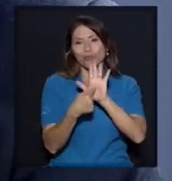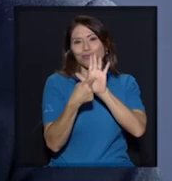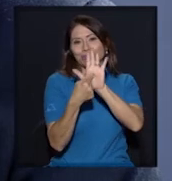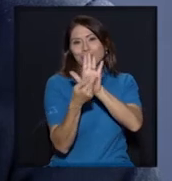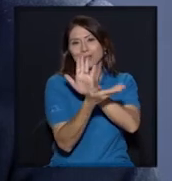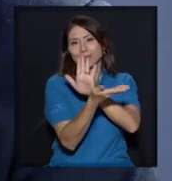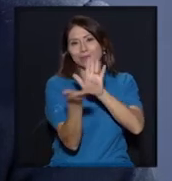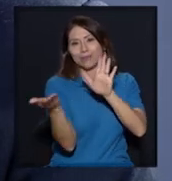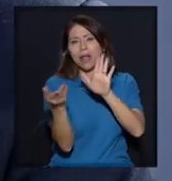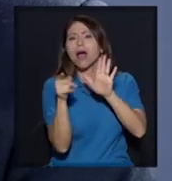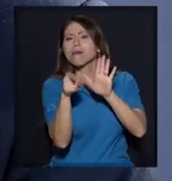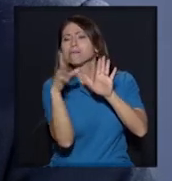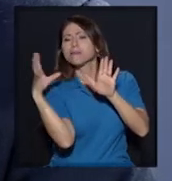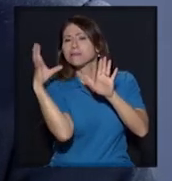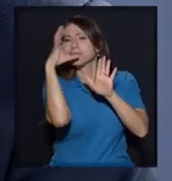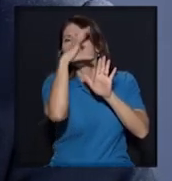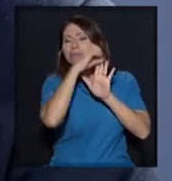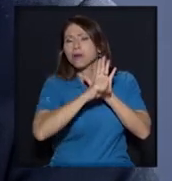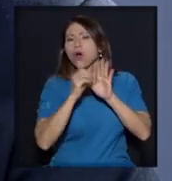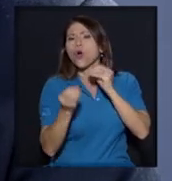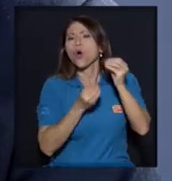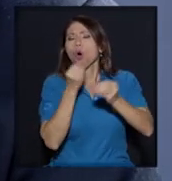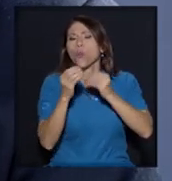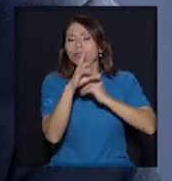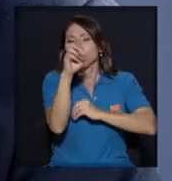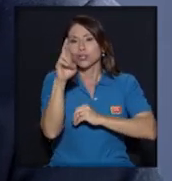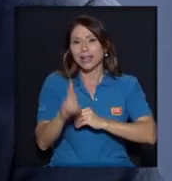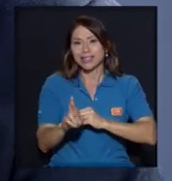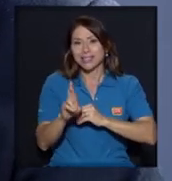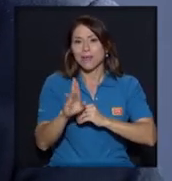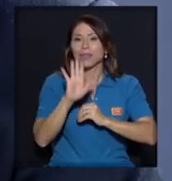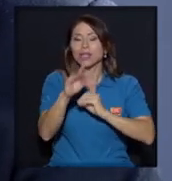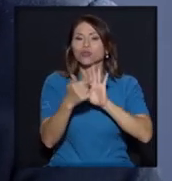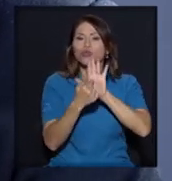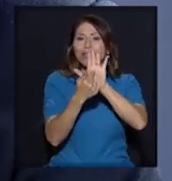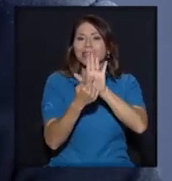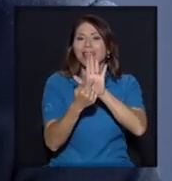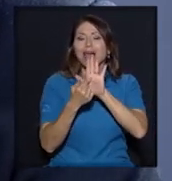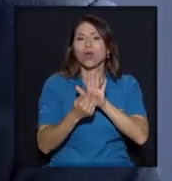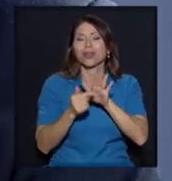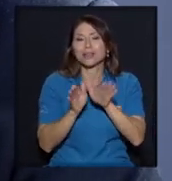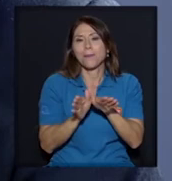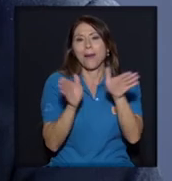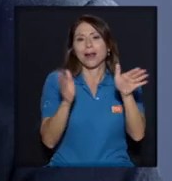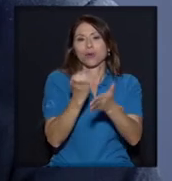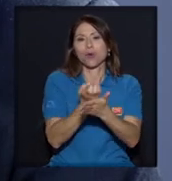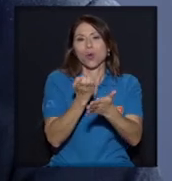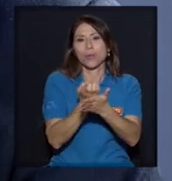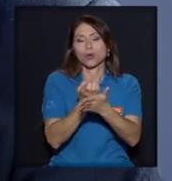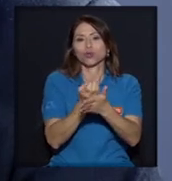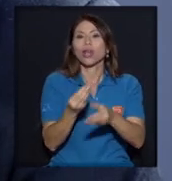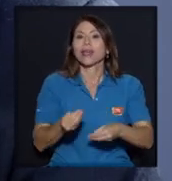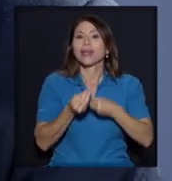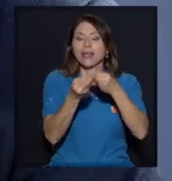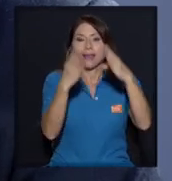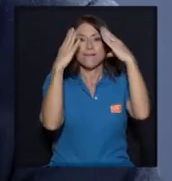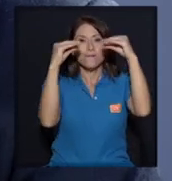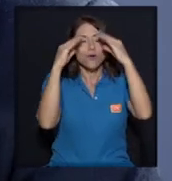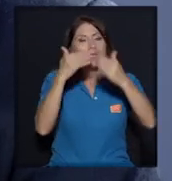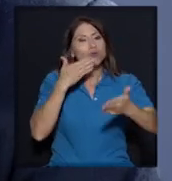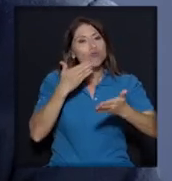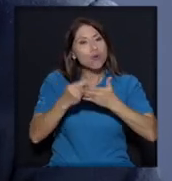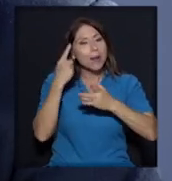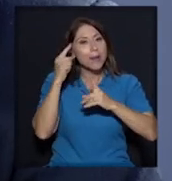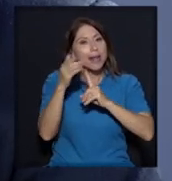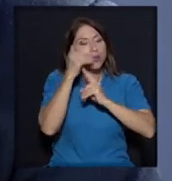de sus indicadores macroeconómicos y proveen información que es útil para la toma de decisiones, tanto del